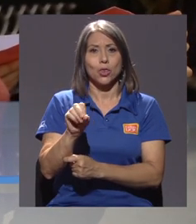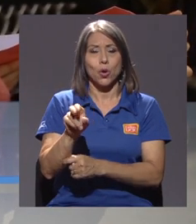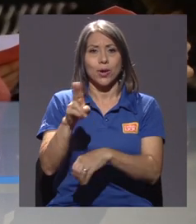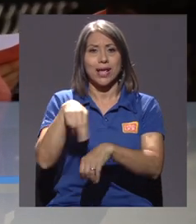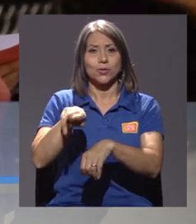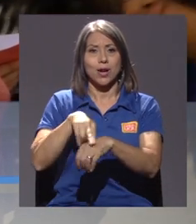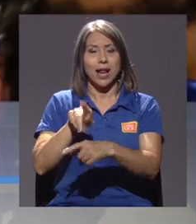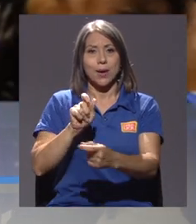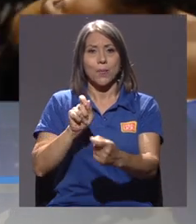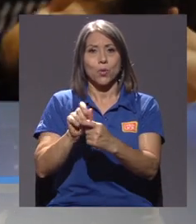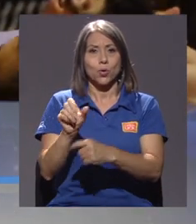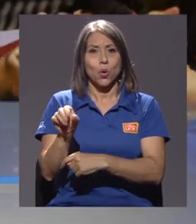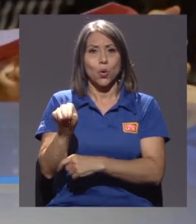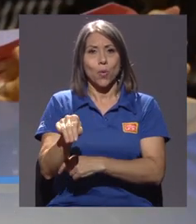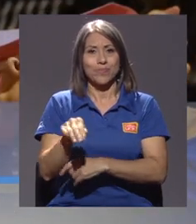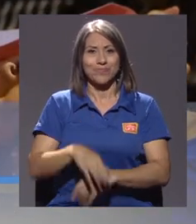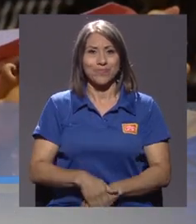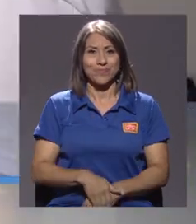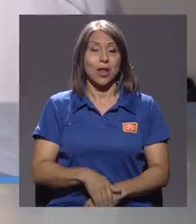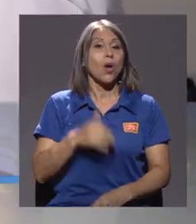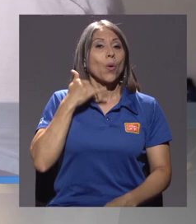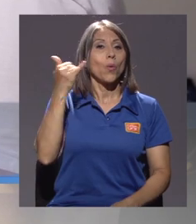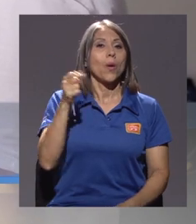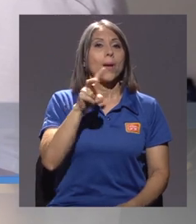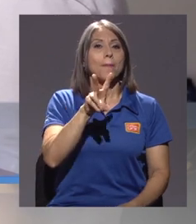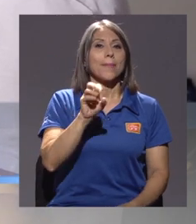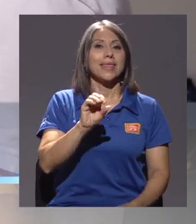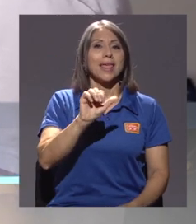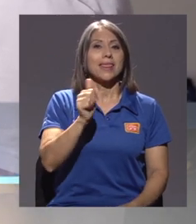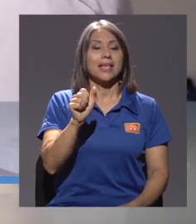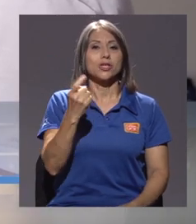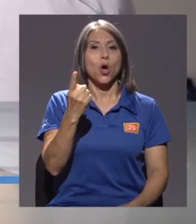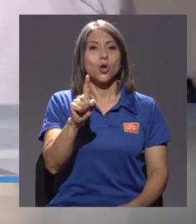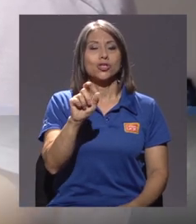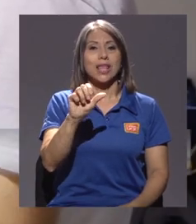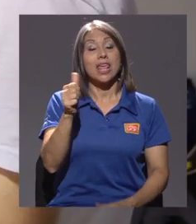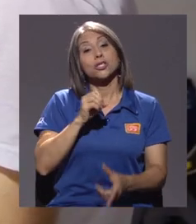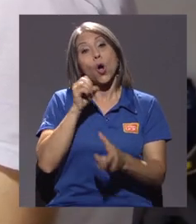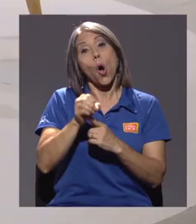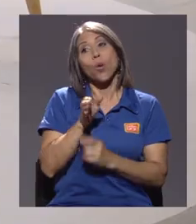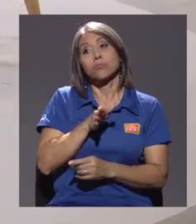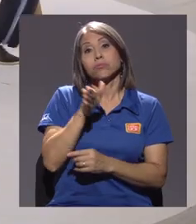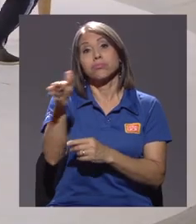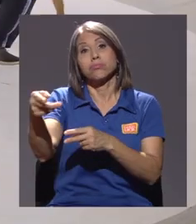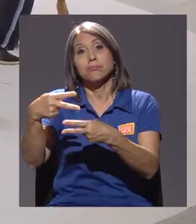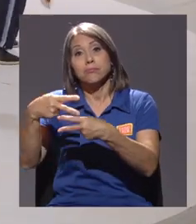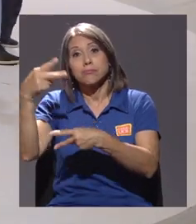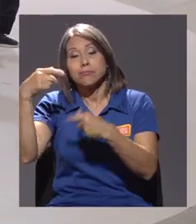www.teatronacional.com, al 2010-1110 o en boletería.